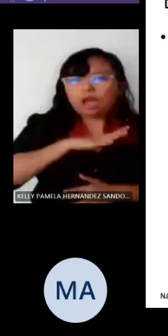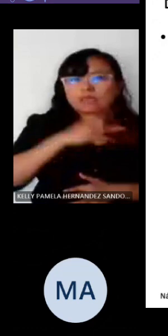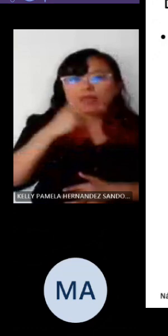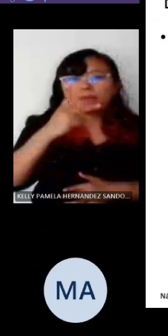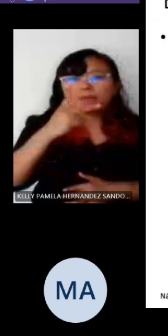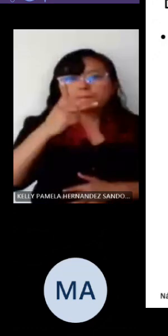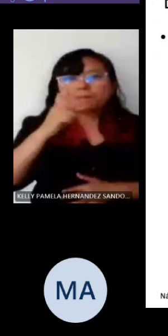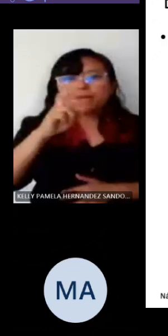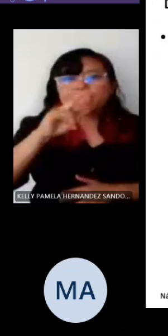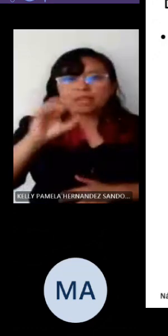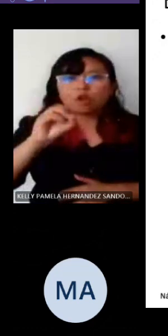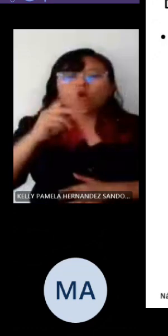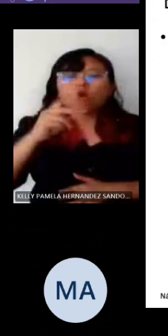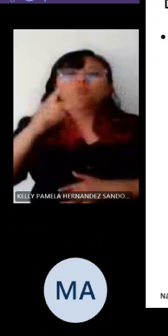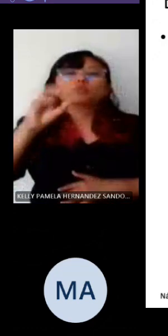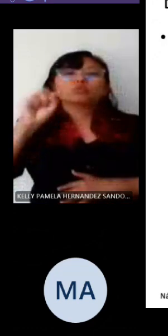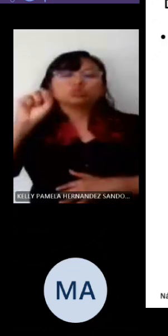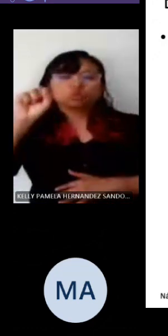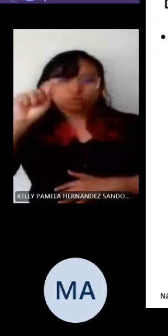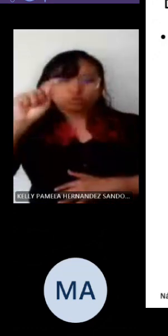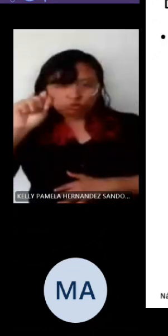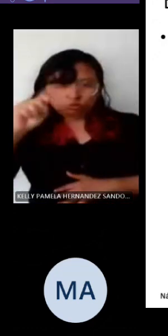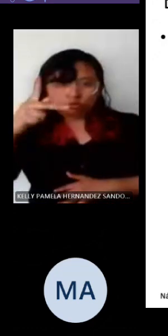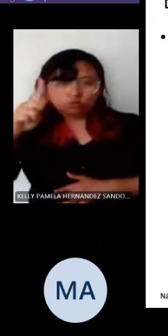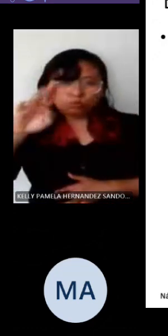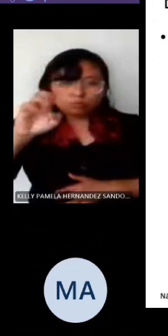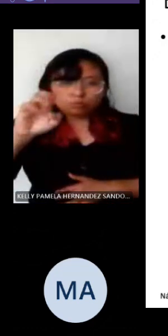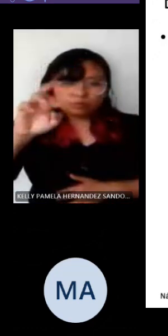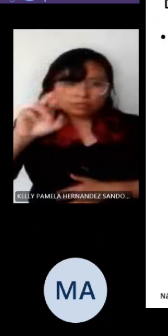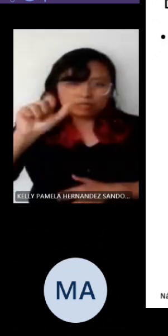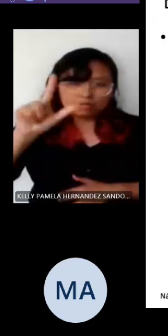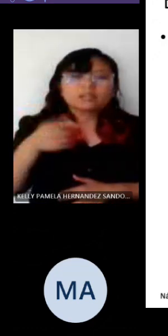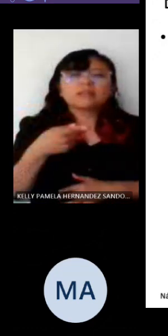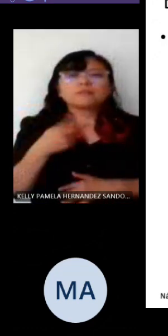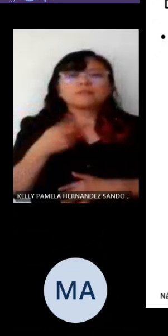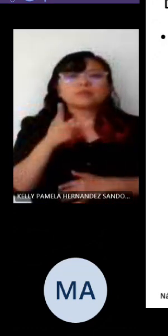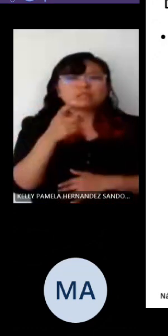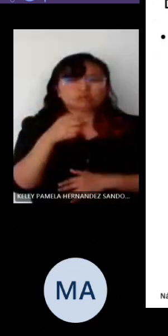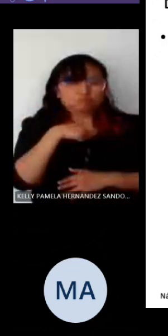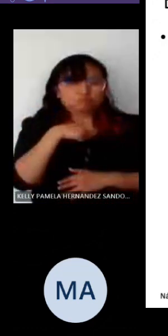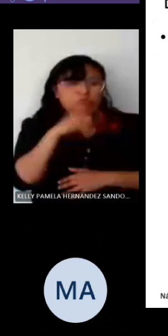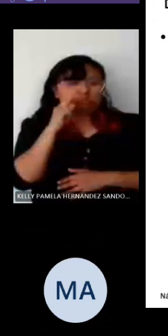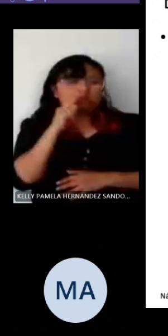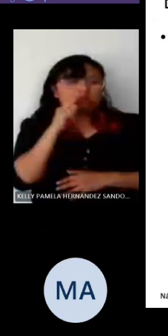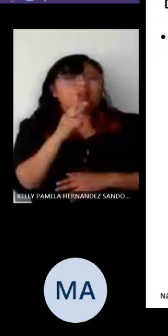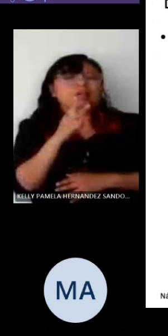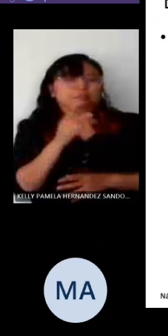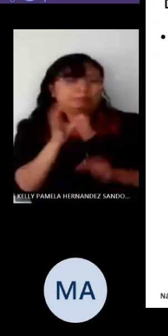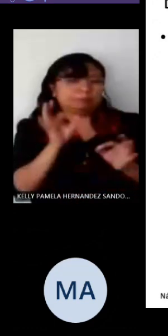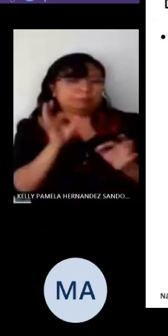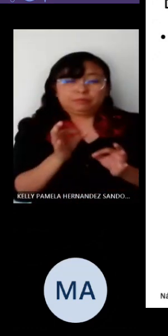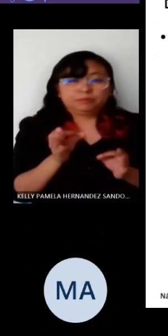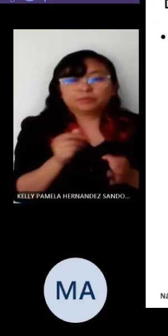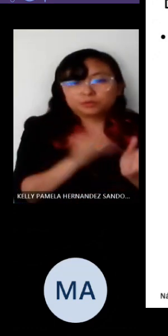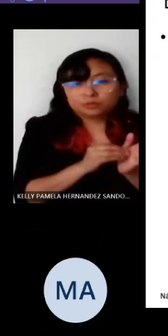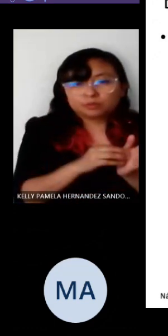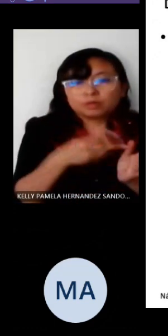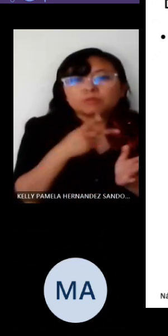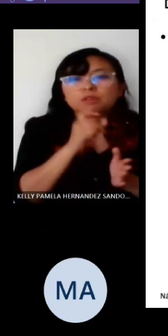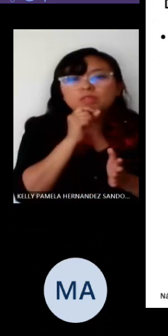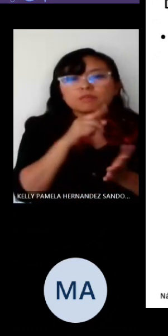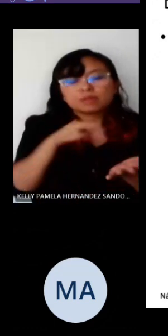que esto pues ahí es en los términos en donde este espectro en realidad no es tan preciso, y la función vestibular habitualmente es